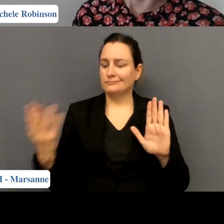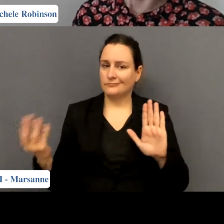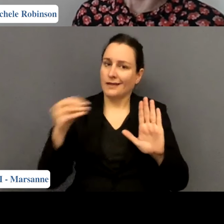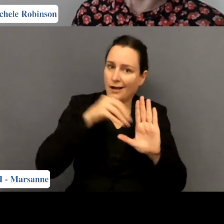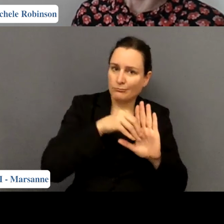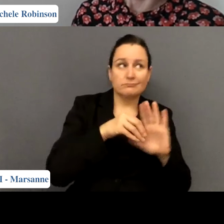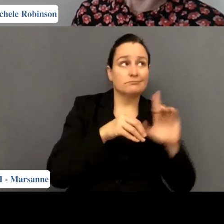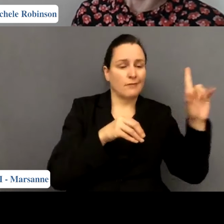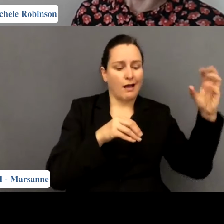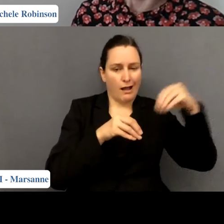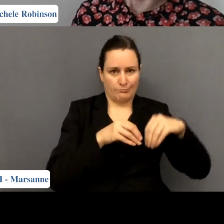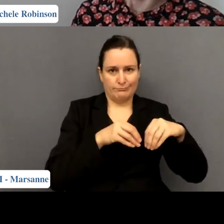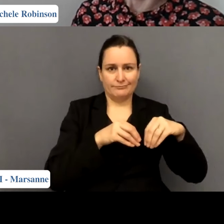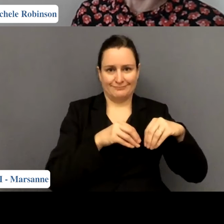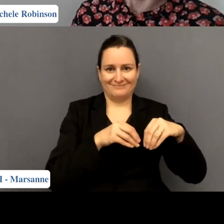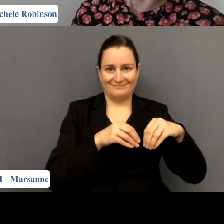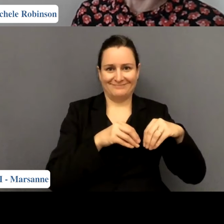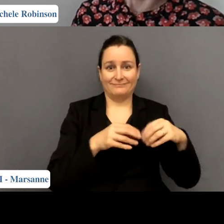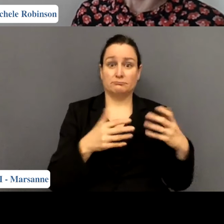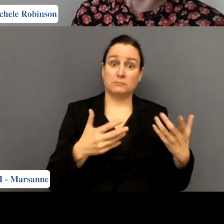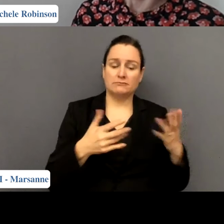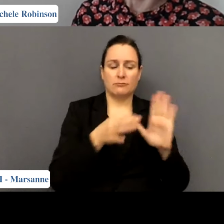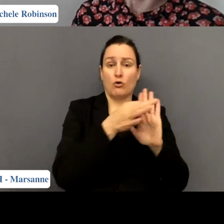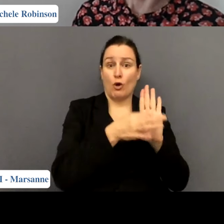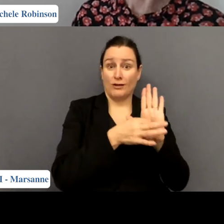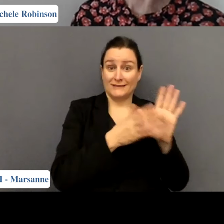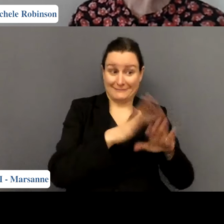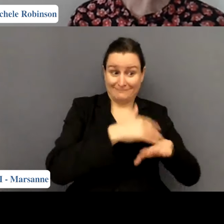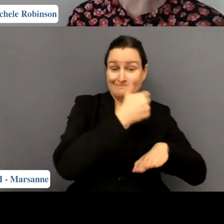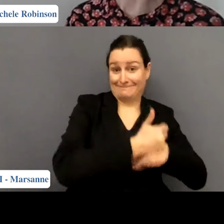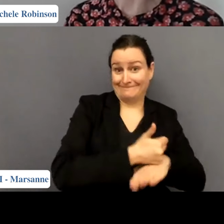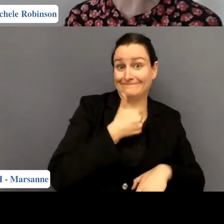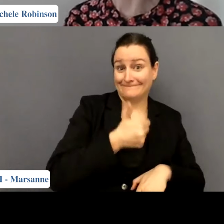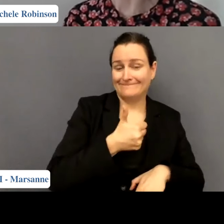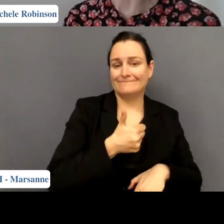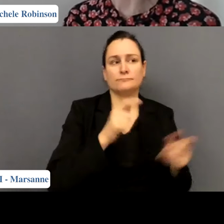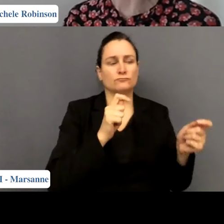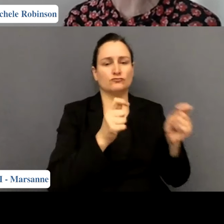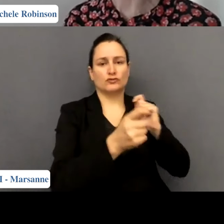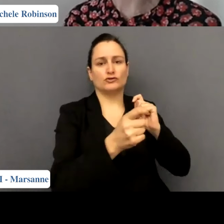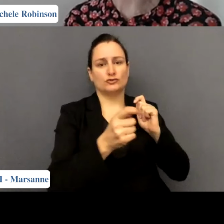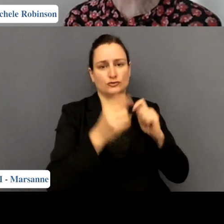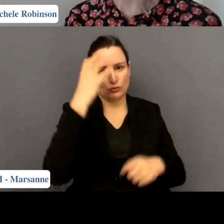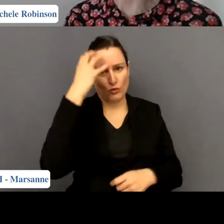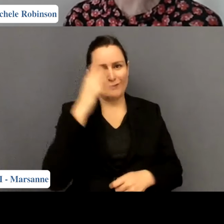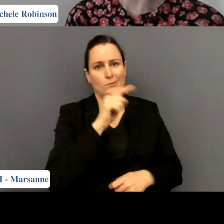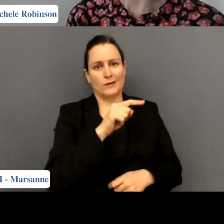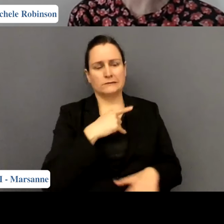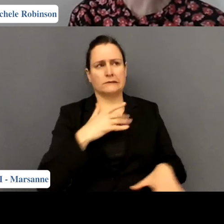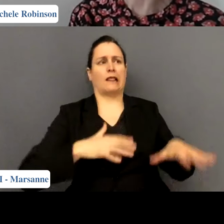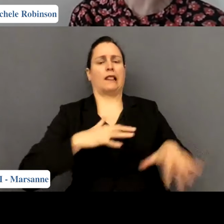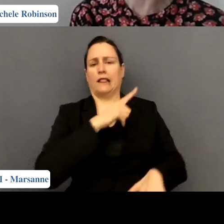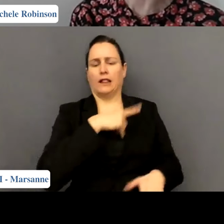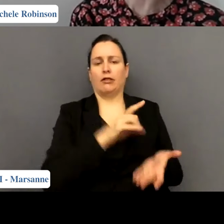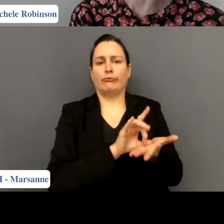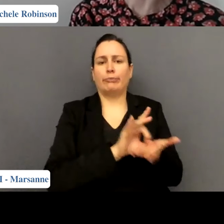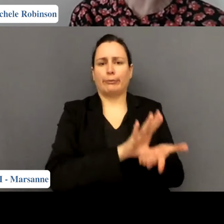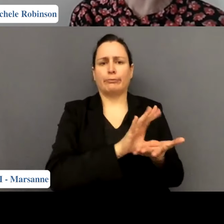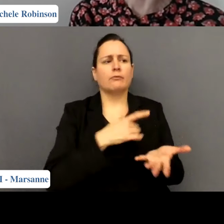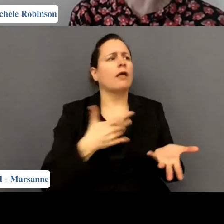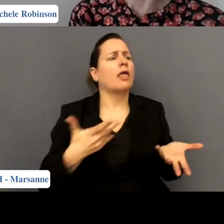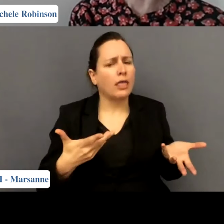de la mano de la otra es lo que tienen que garantizar el sostenimiento de, insisto, ¿no? Políticas